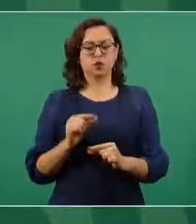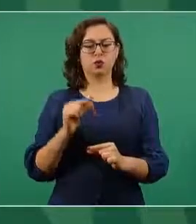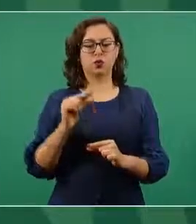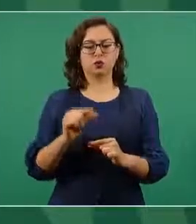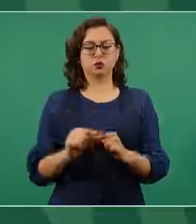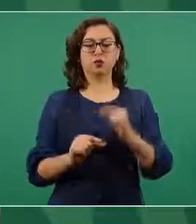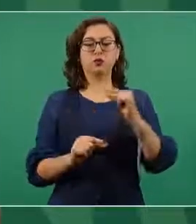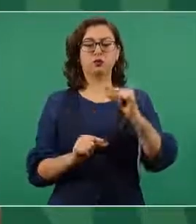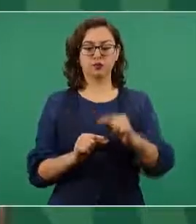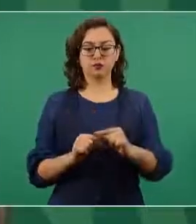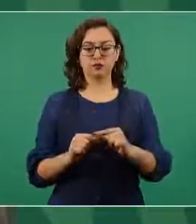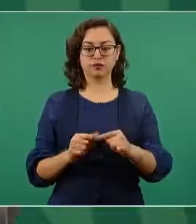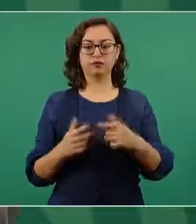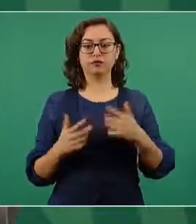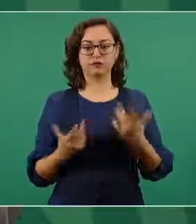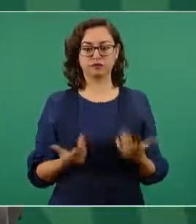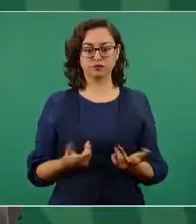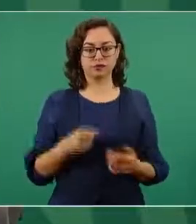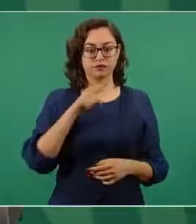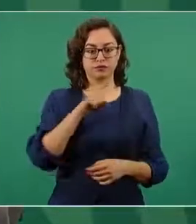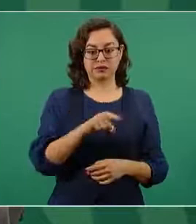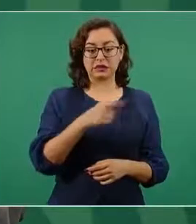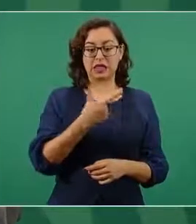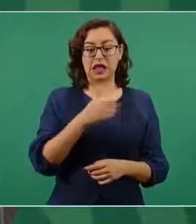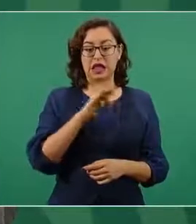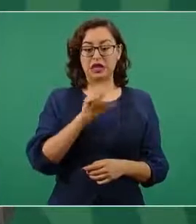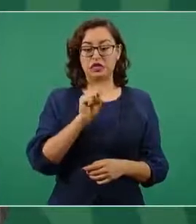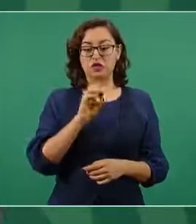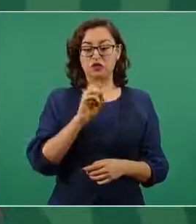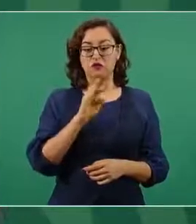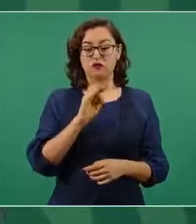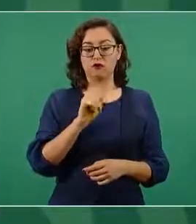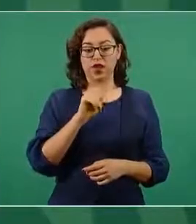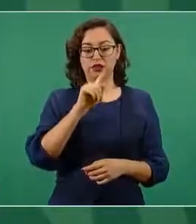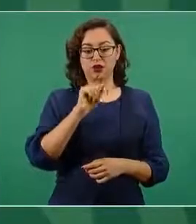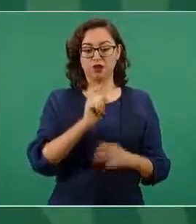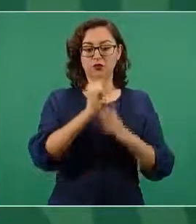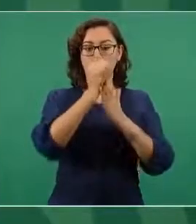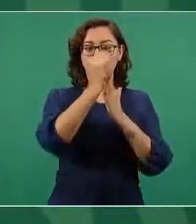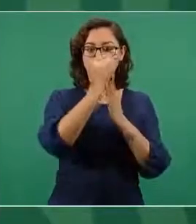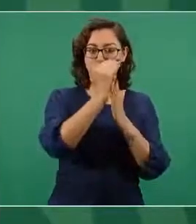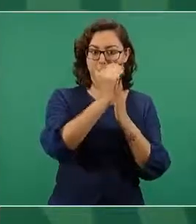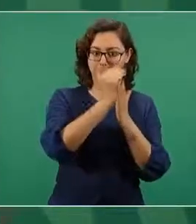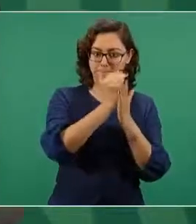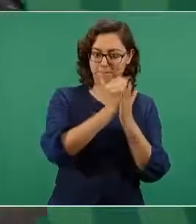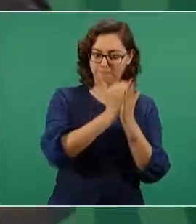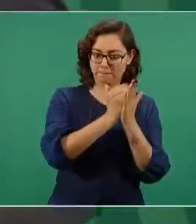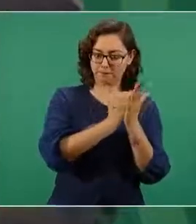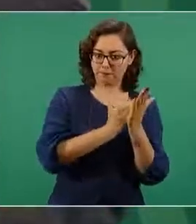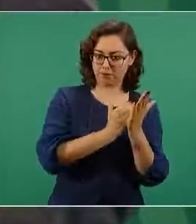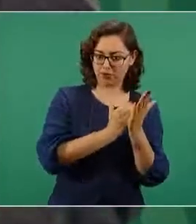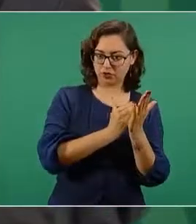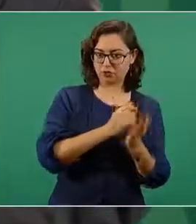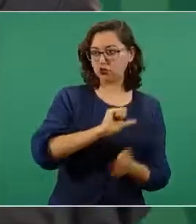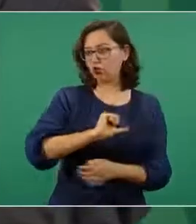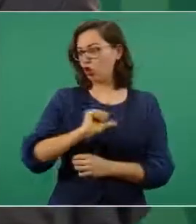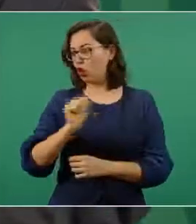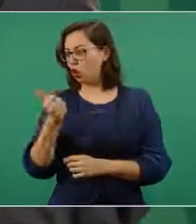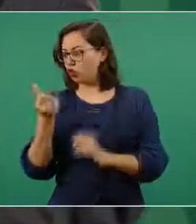ir consumiendo menos hasta tener una opción